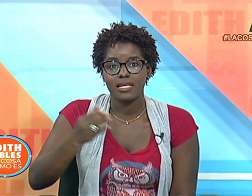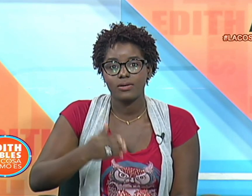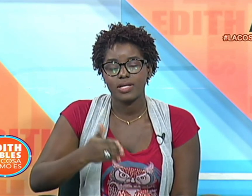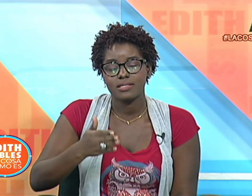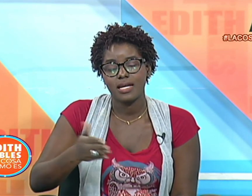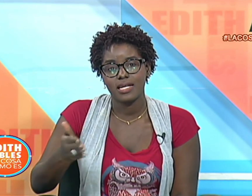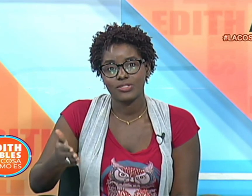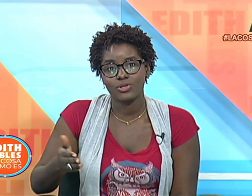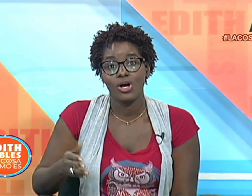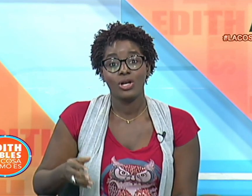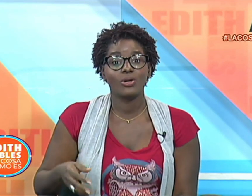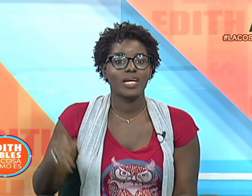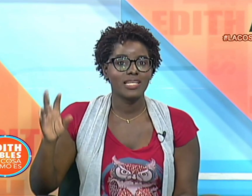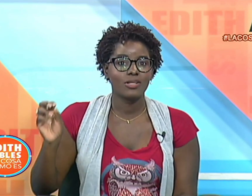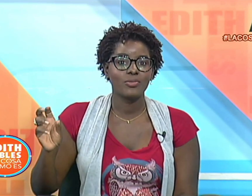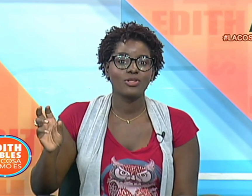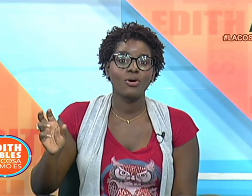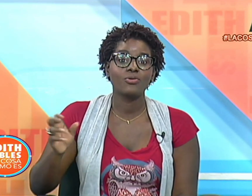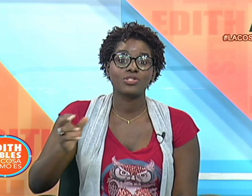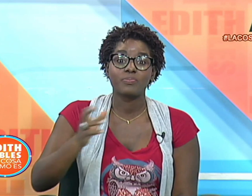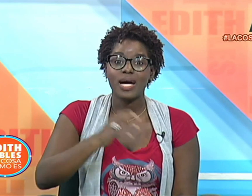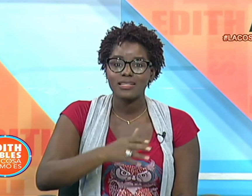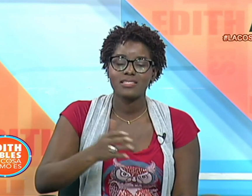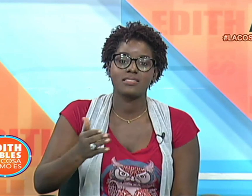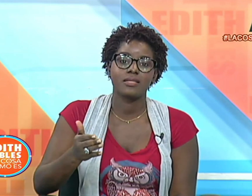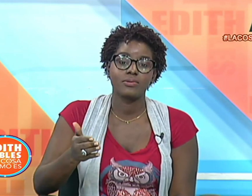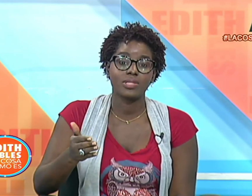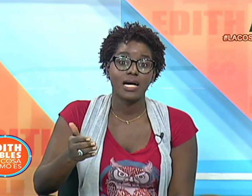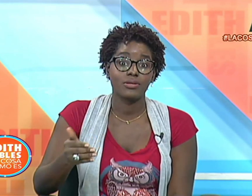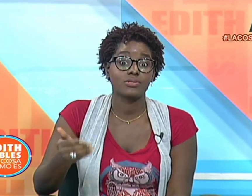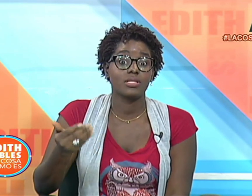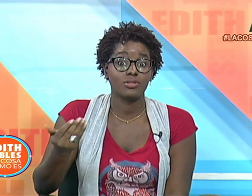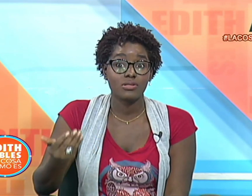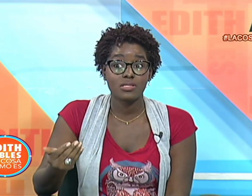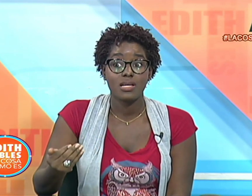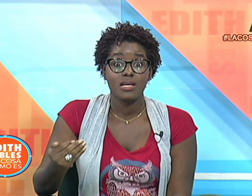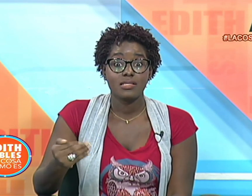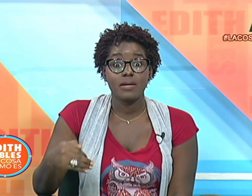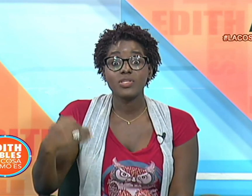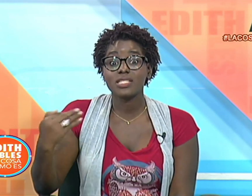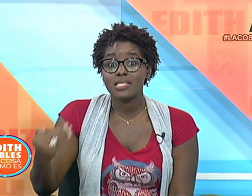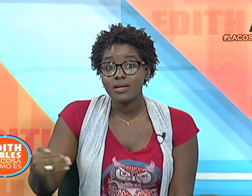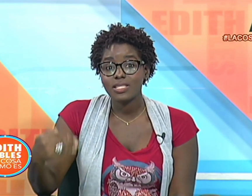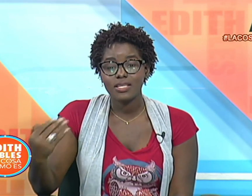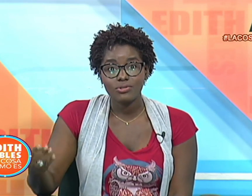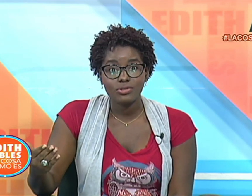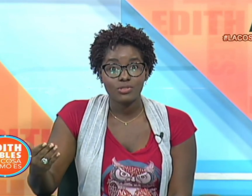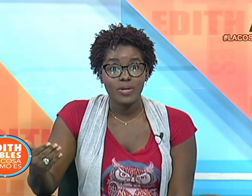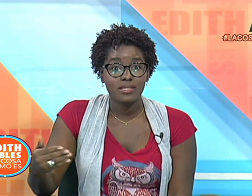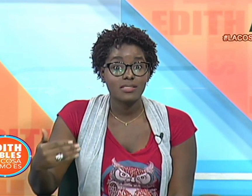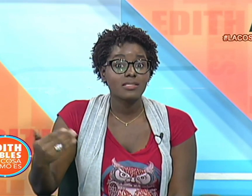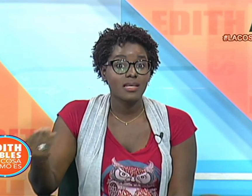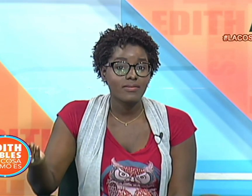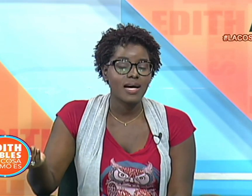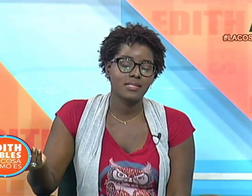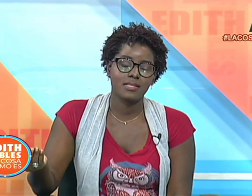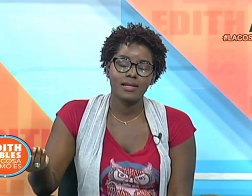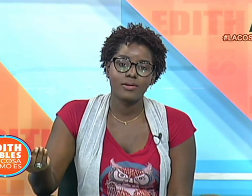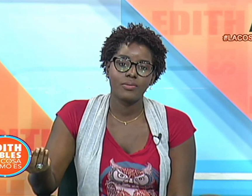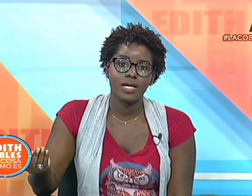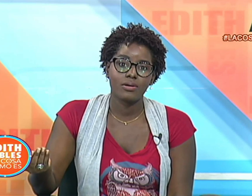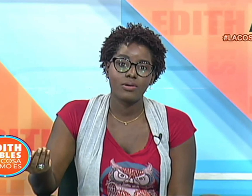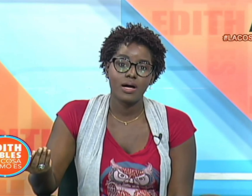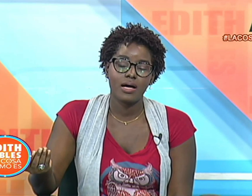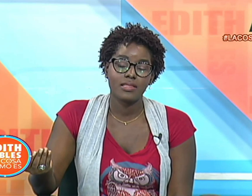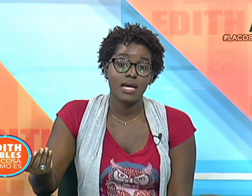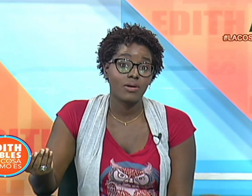y aquí lo que se han hecho lo que él denominó unos parches tributarios entonces si hemos estado teniendo esos parches que va a ser